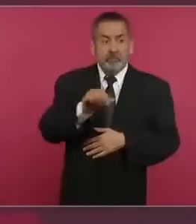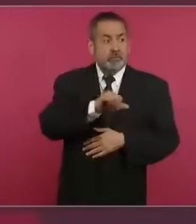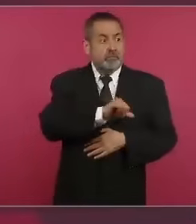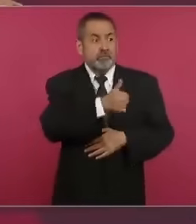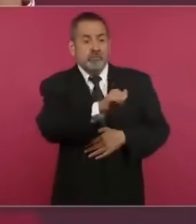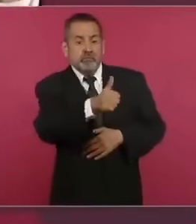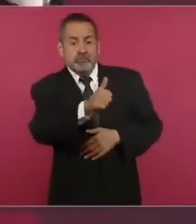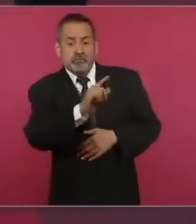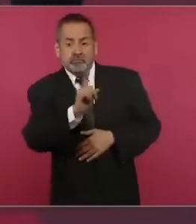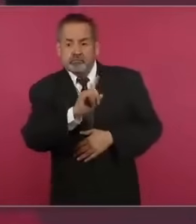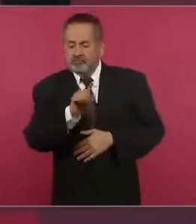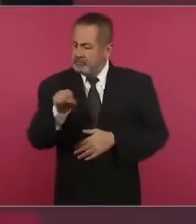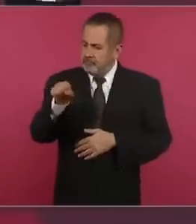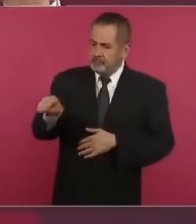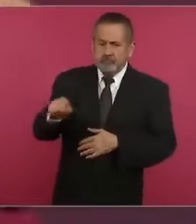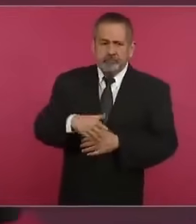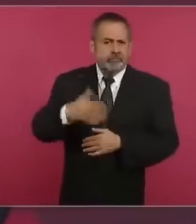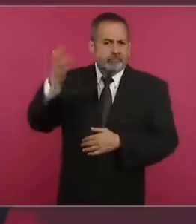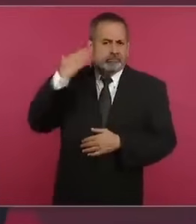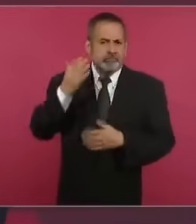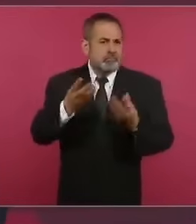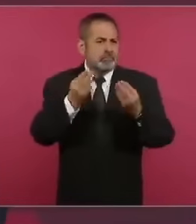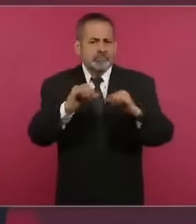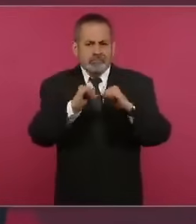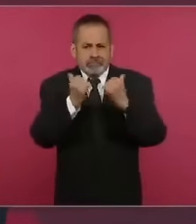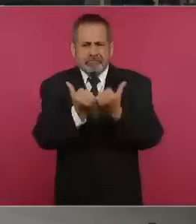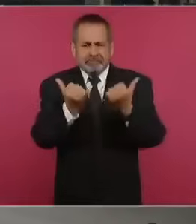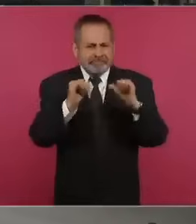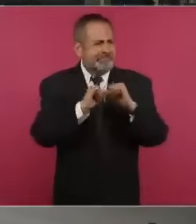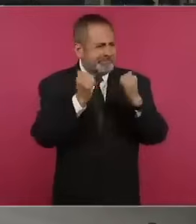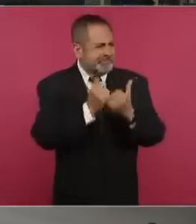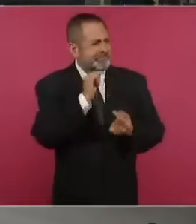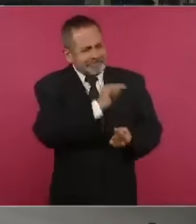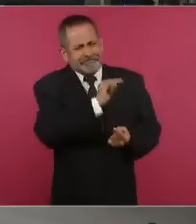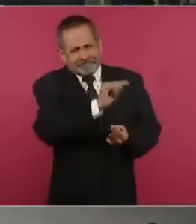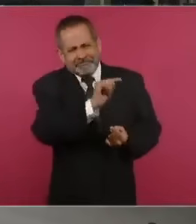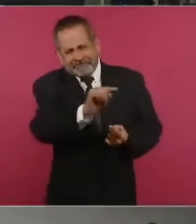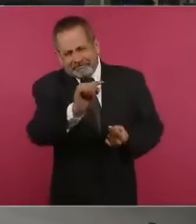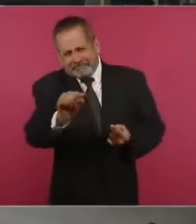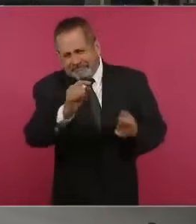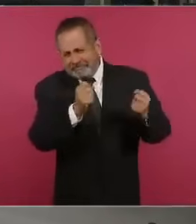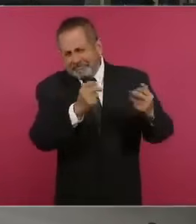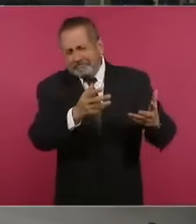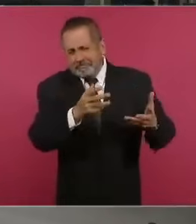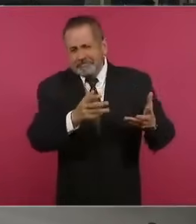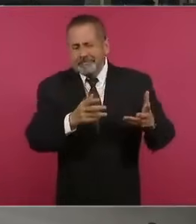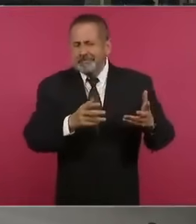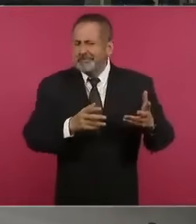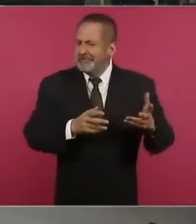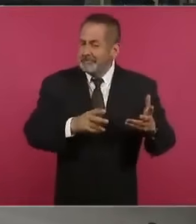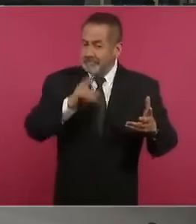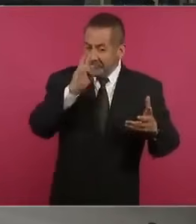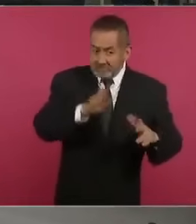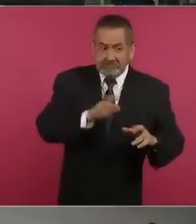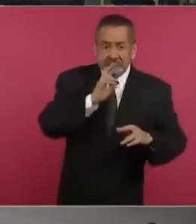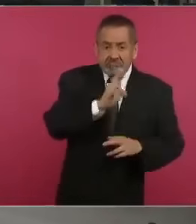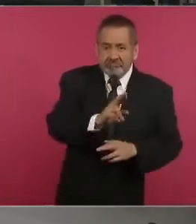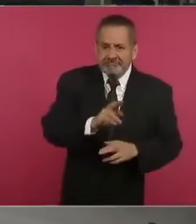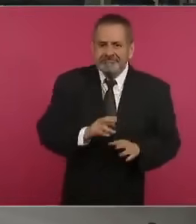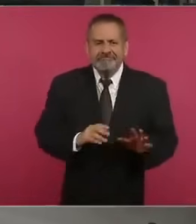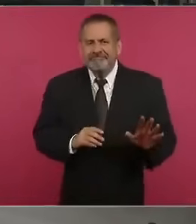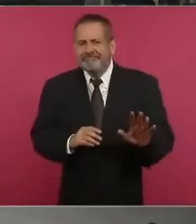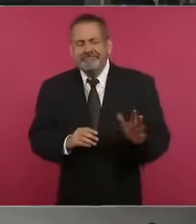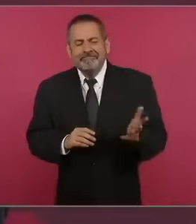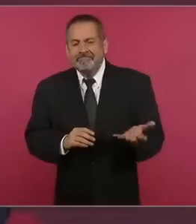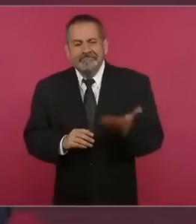civil, porque habían muchísimas, pero eran muy pocos los resultados, más